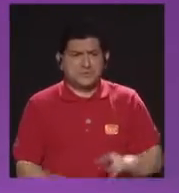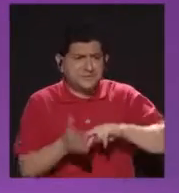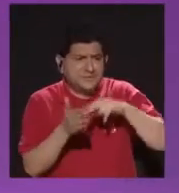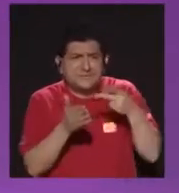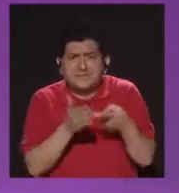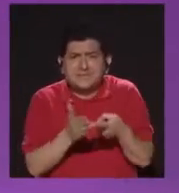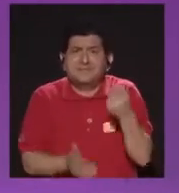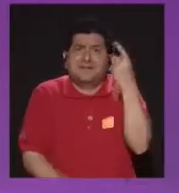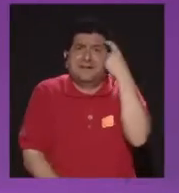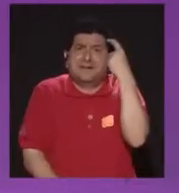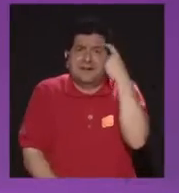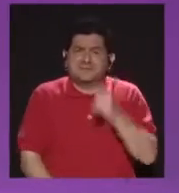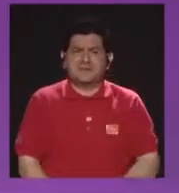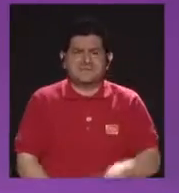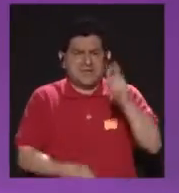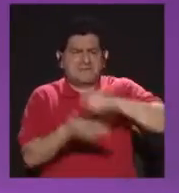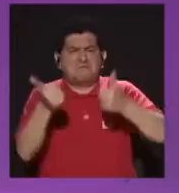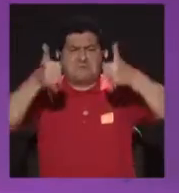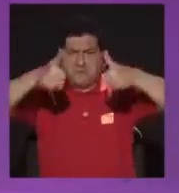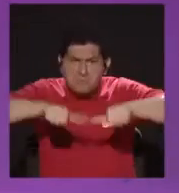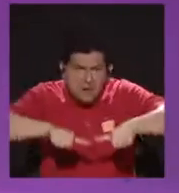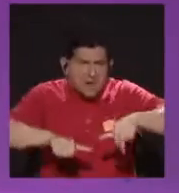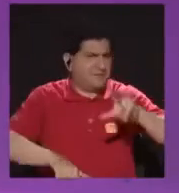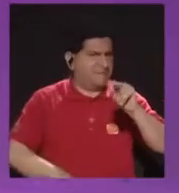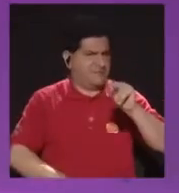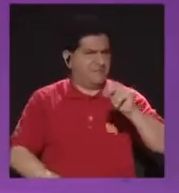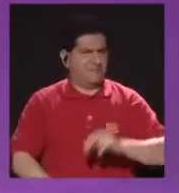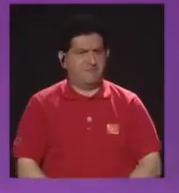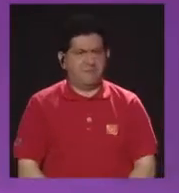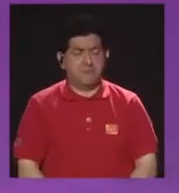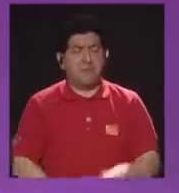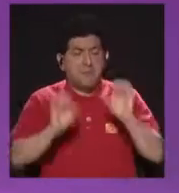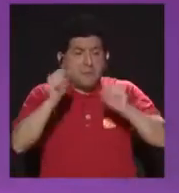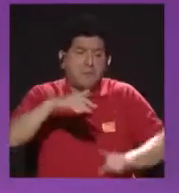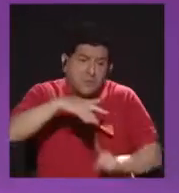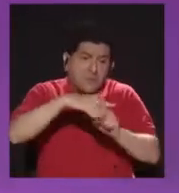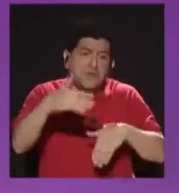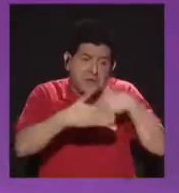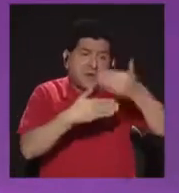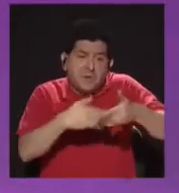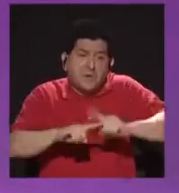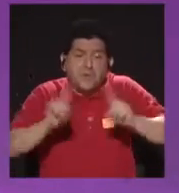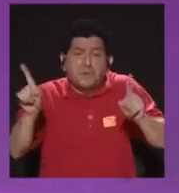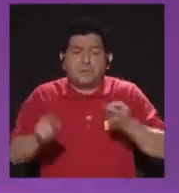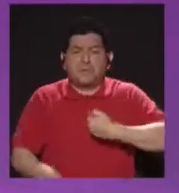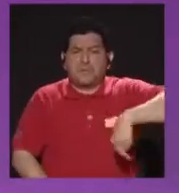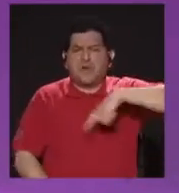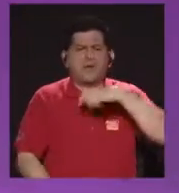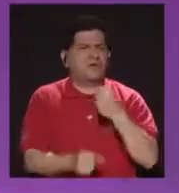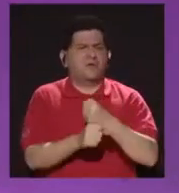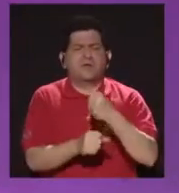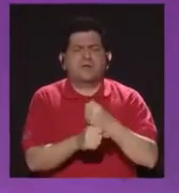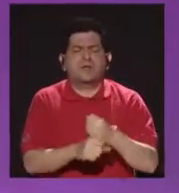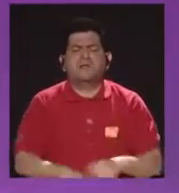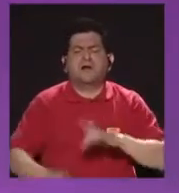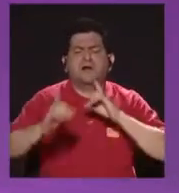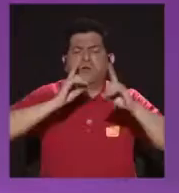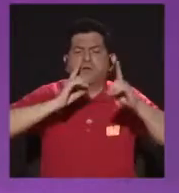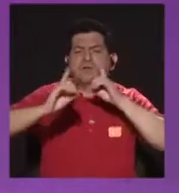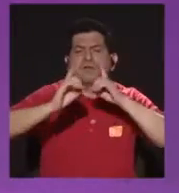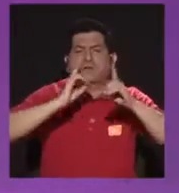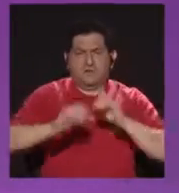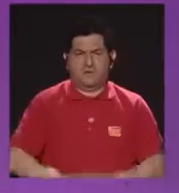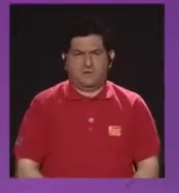no estamos pensando en firmar un acuerdo o algo podéis salir no sé lo que estamos haciendo es un diálogo